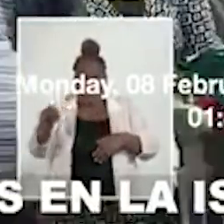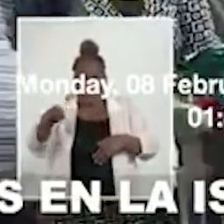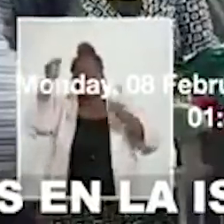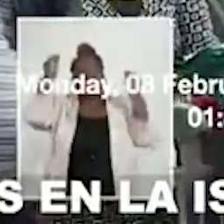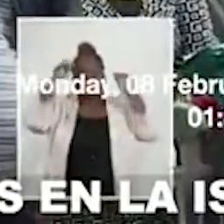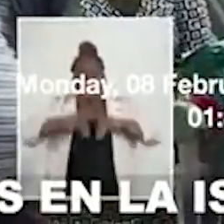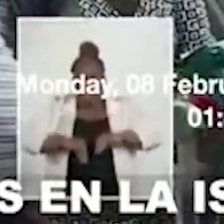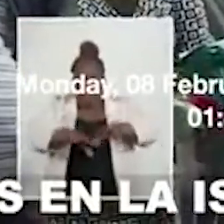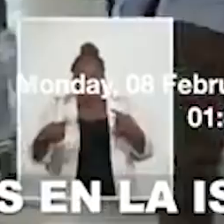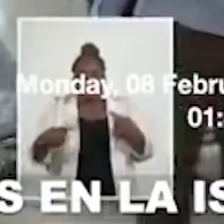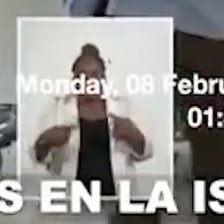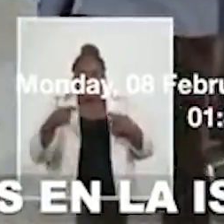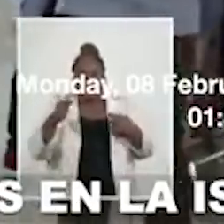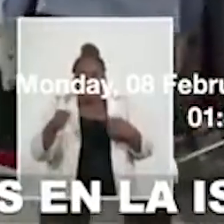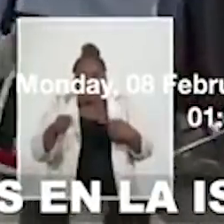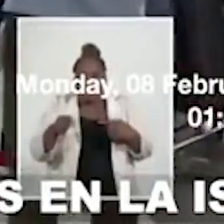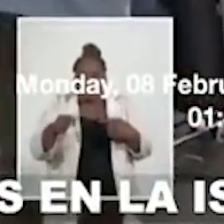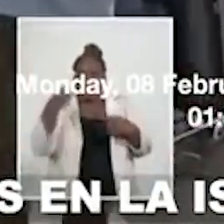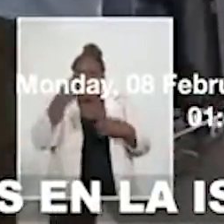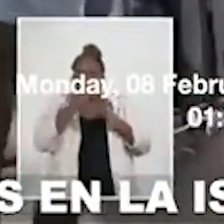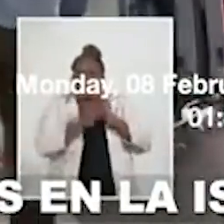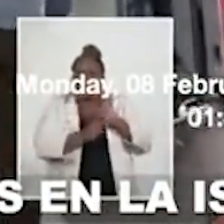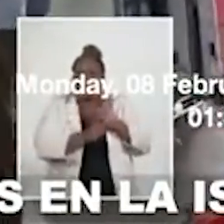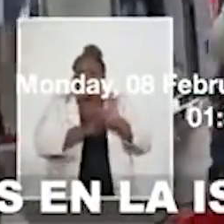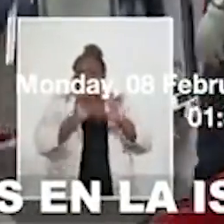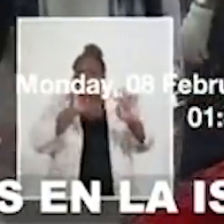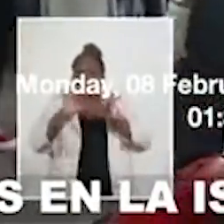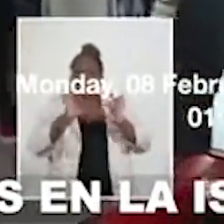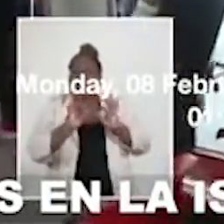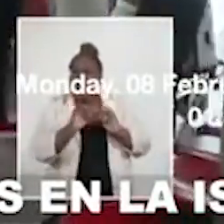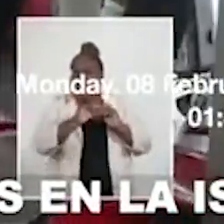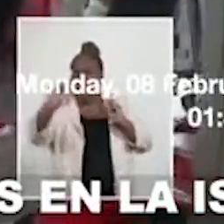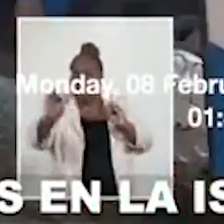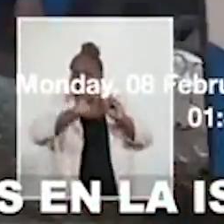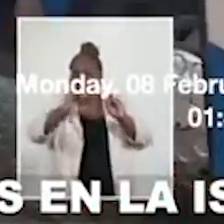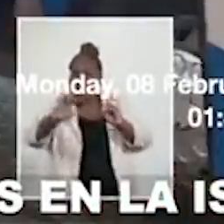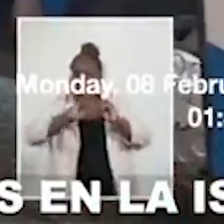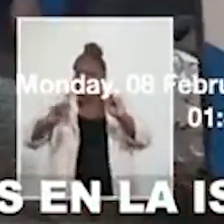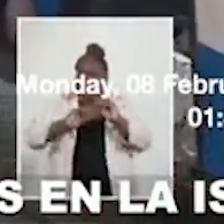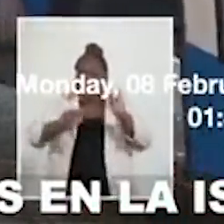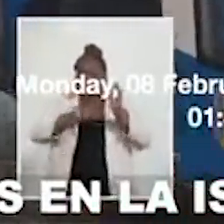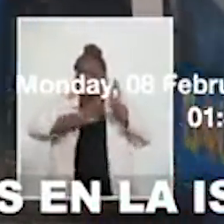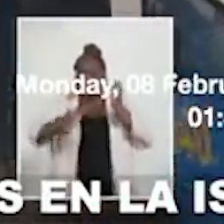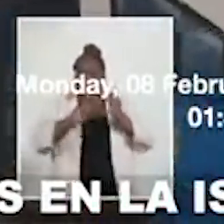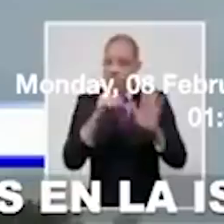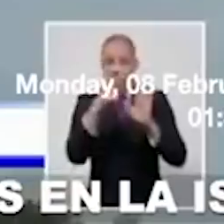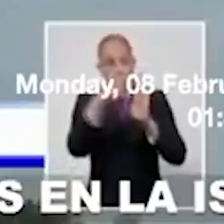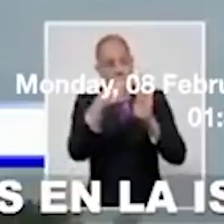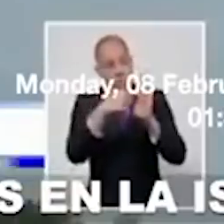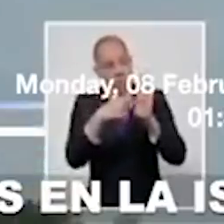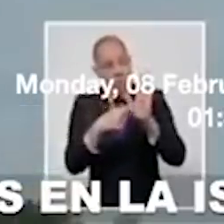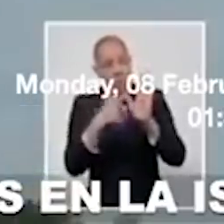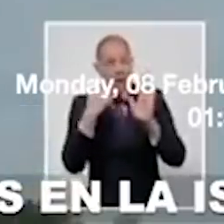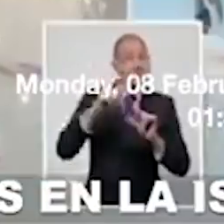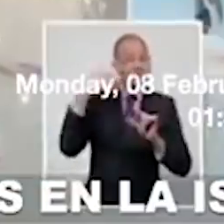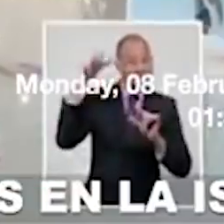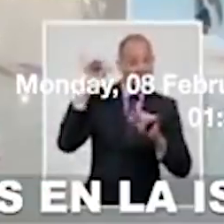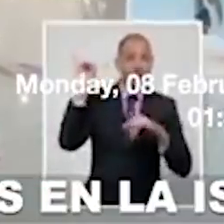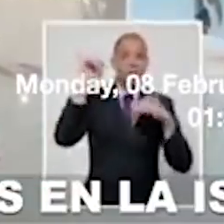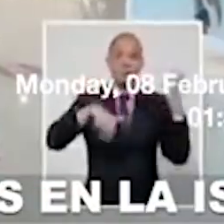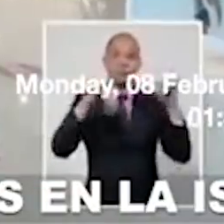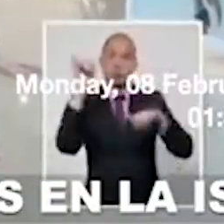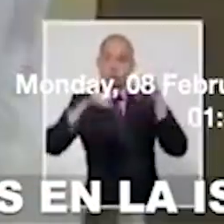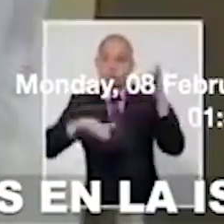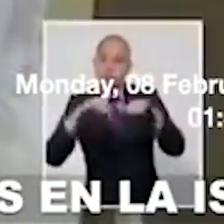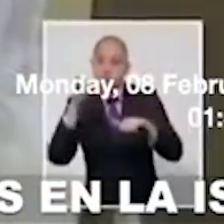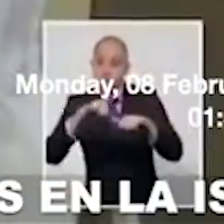12 es decir este jueves y viernes solo con pasajeros desde la habana a miami luego seguiría con la frecuencia